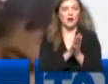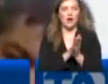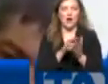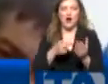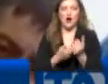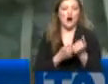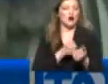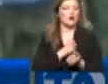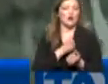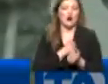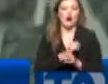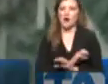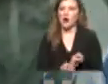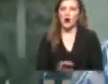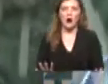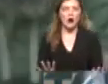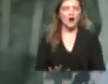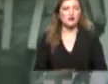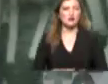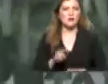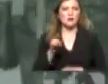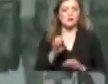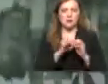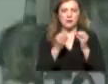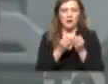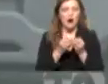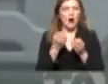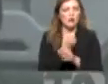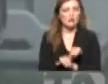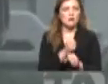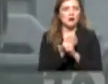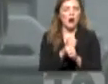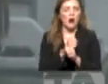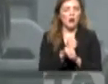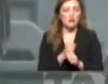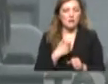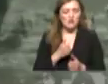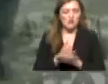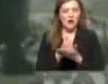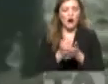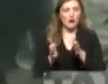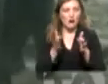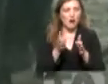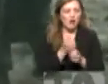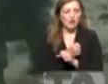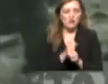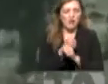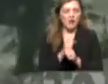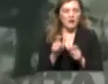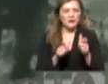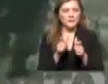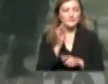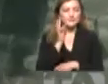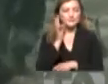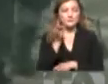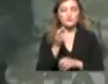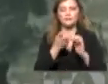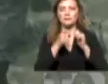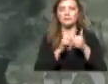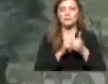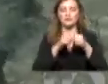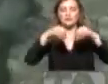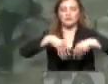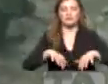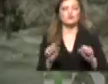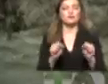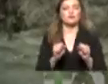nos han acabado aquí. Los organismos de socorro intentan evacuar a los habitantes de la zona para evitar posibles desgracias, pues el invierno no